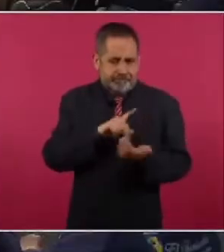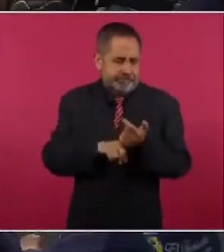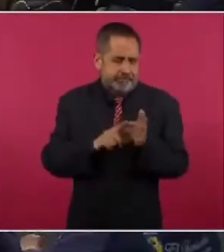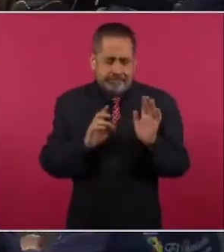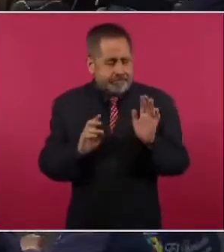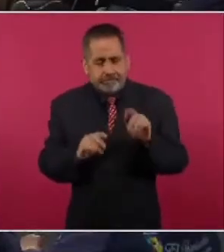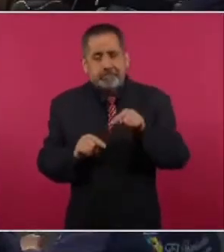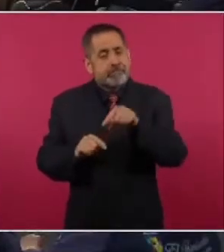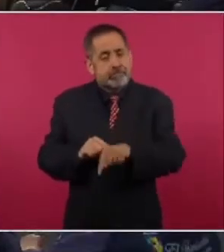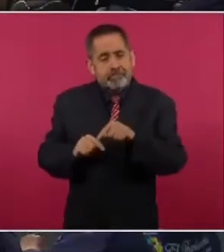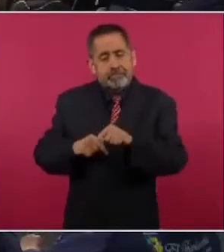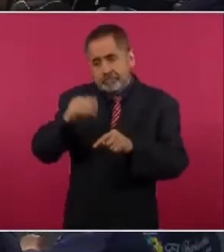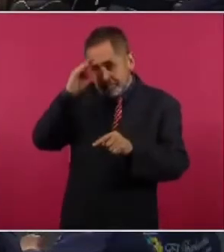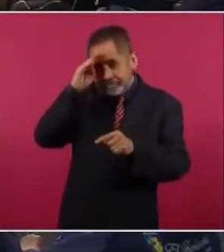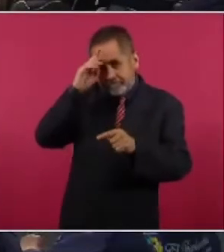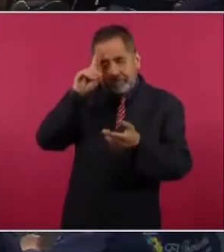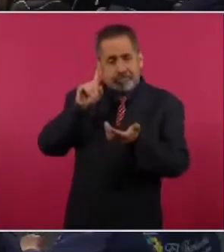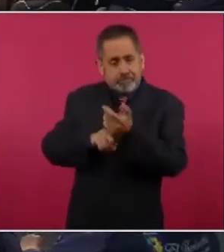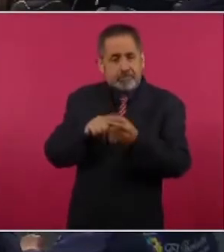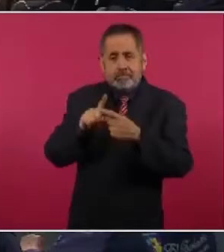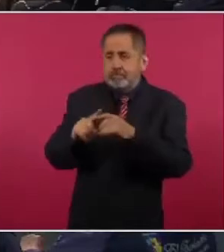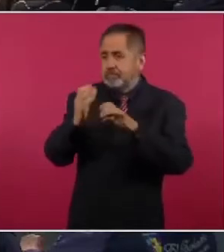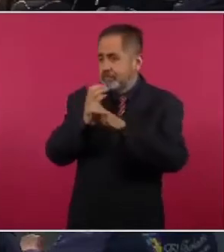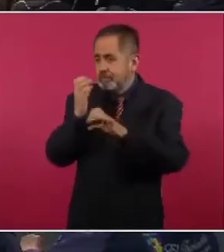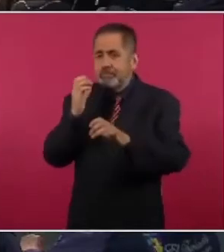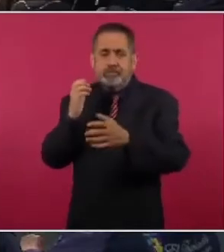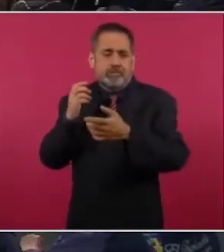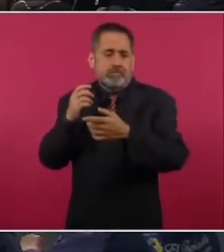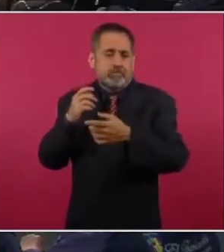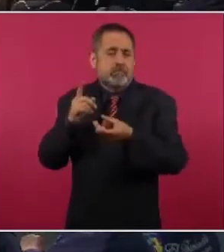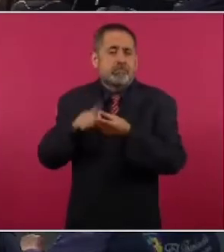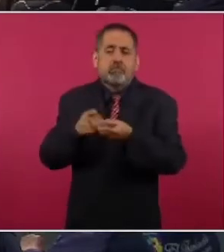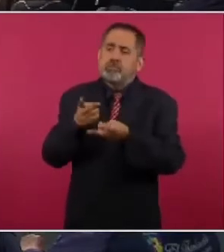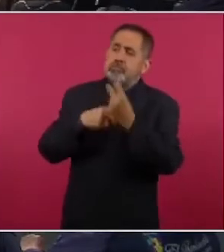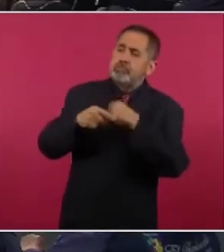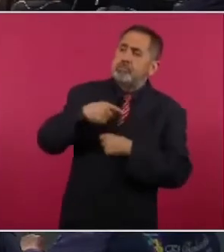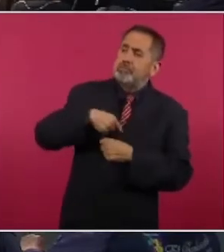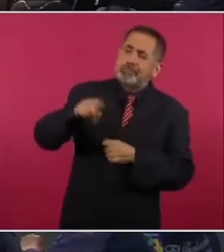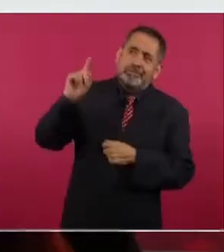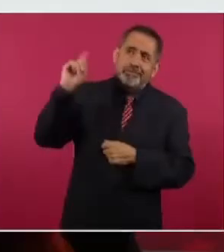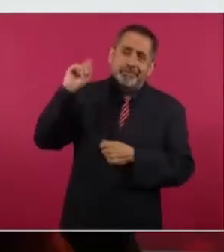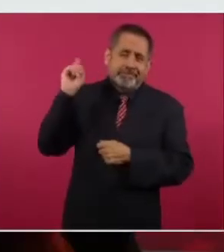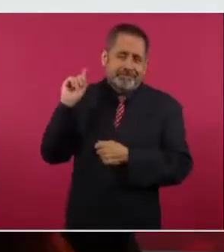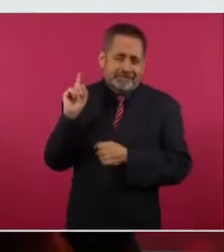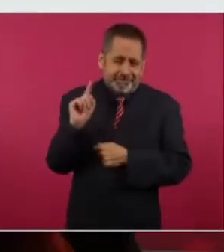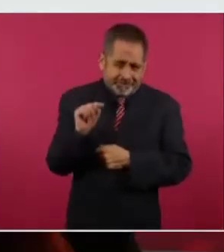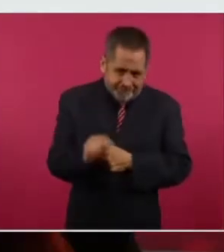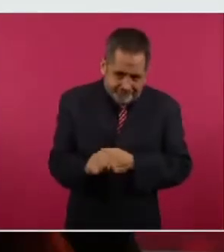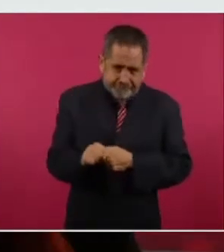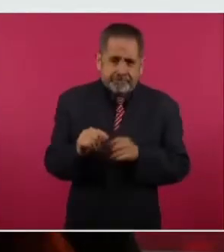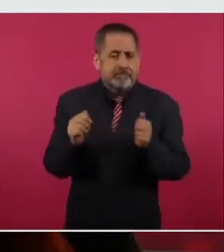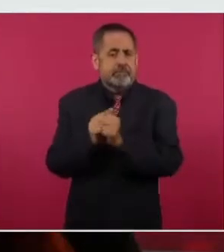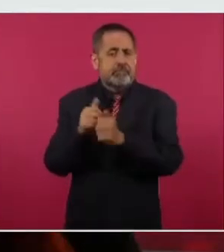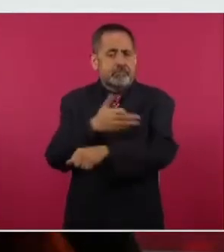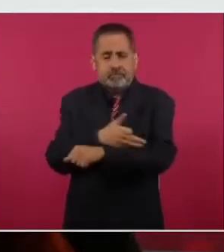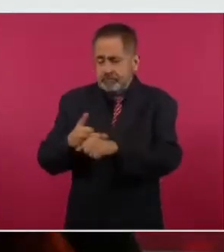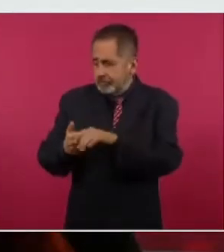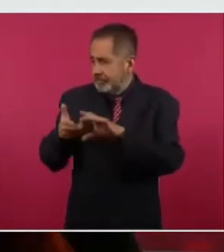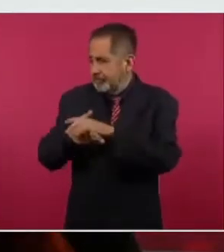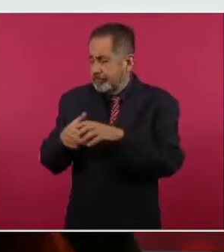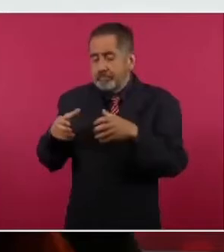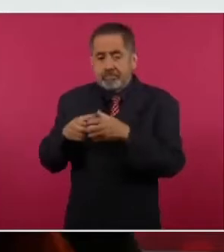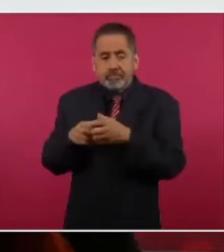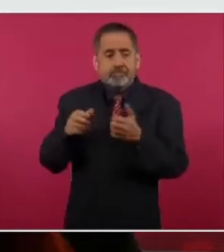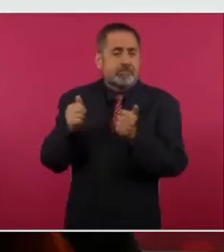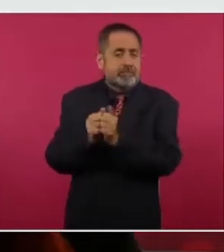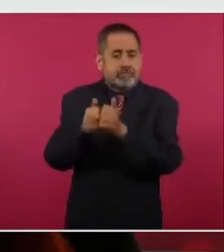salud, pero no se considera que todos esos transportes, todas esas movilizaciones con la familia, a veces en